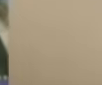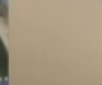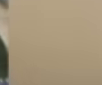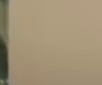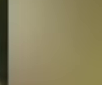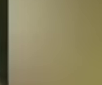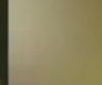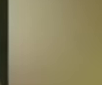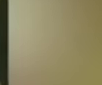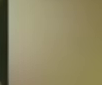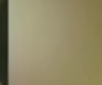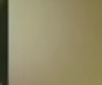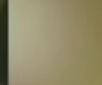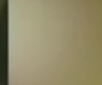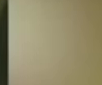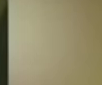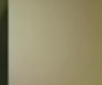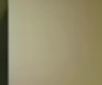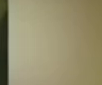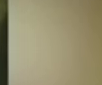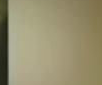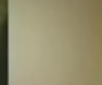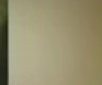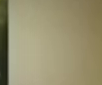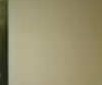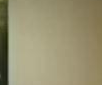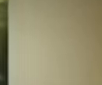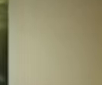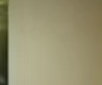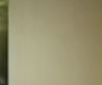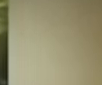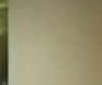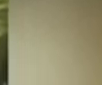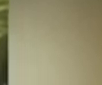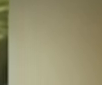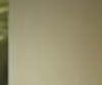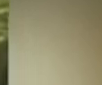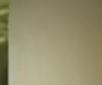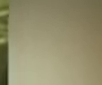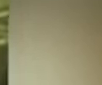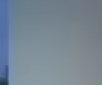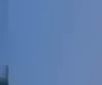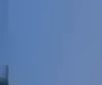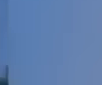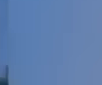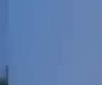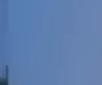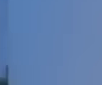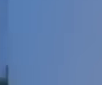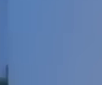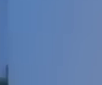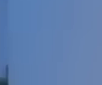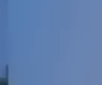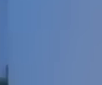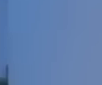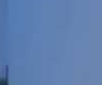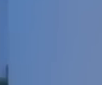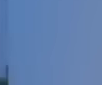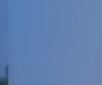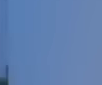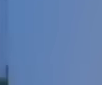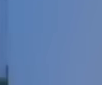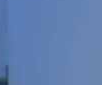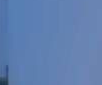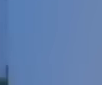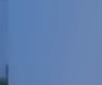bots? Al principio, lo que teníamos era estos, personas en Malasia, Indonesia, Pakistán, India, una persona con muchísimos celulares,